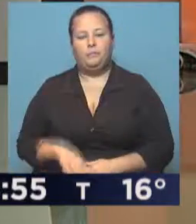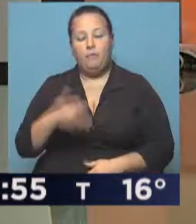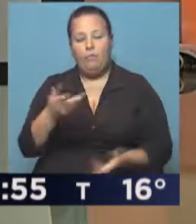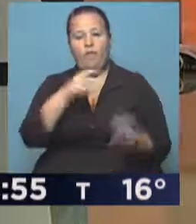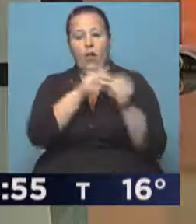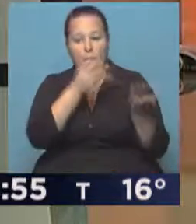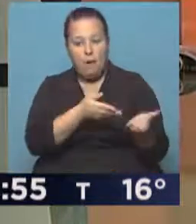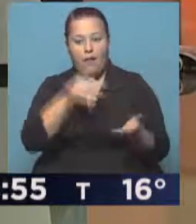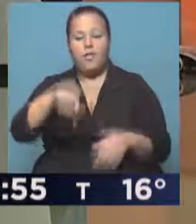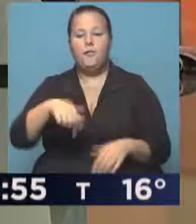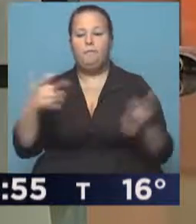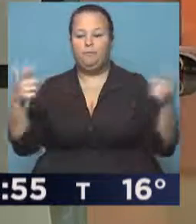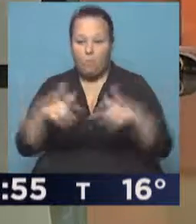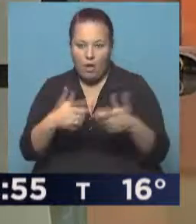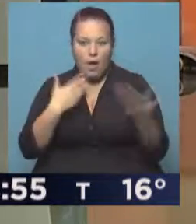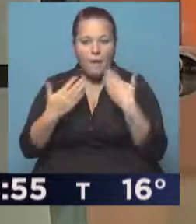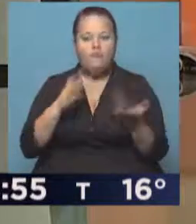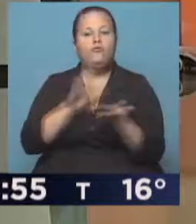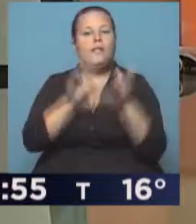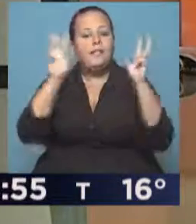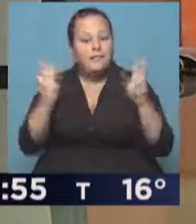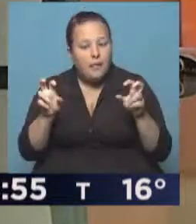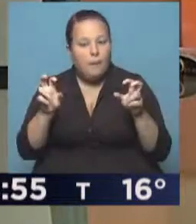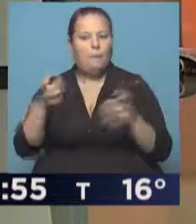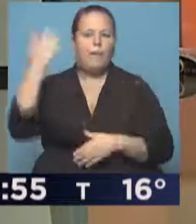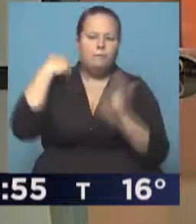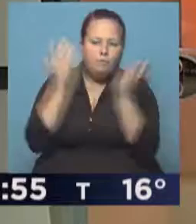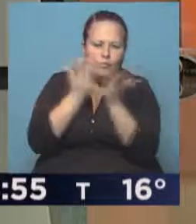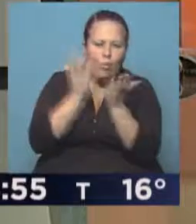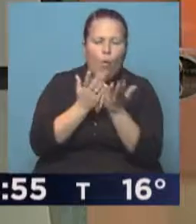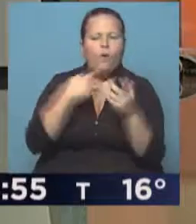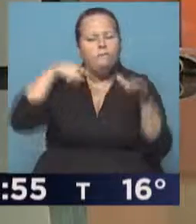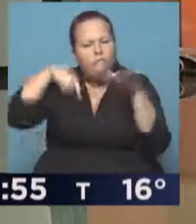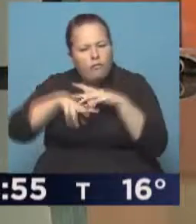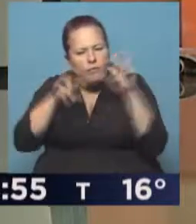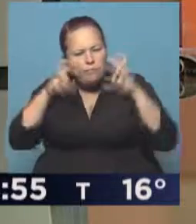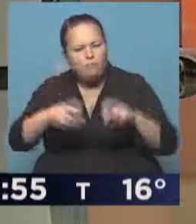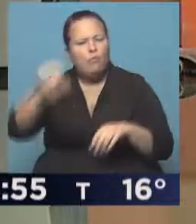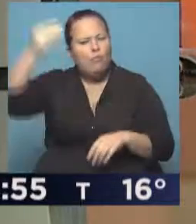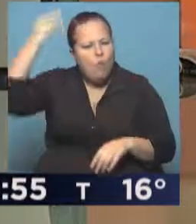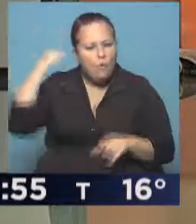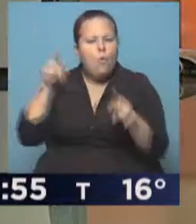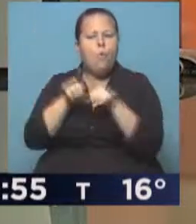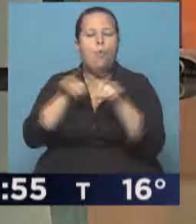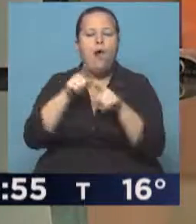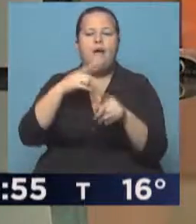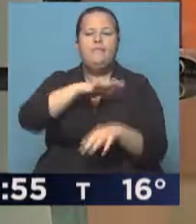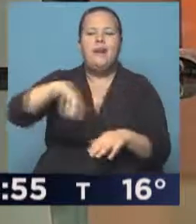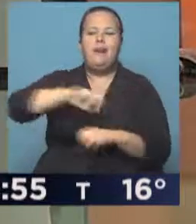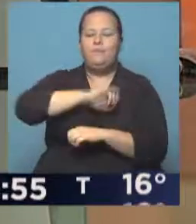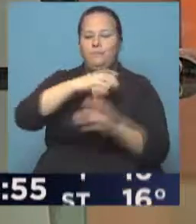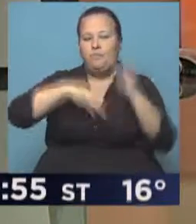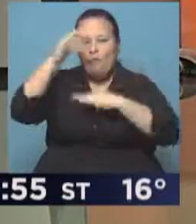raquel ya esta mesa de trabajo usted va a fernando que hemos analizado hemos profundizado en varias ediciones como tiene que ver la urbanización